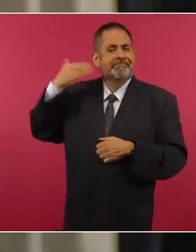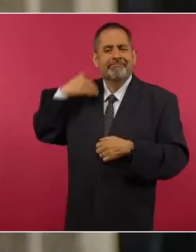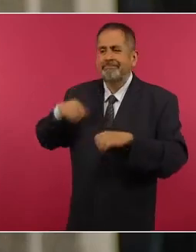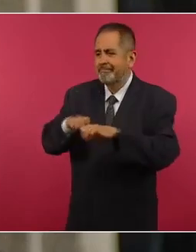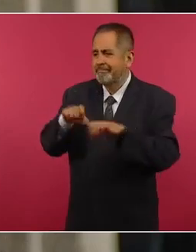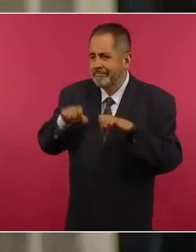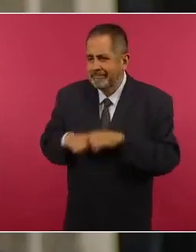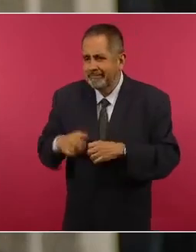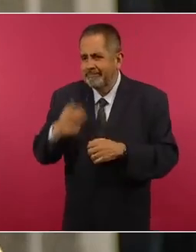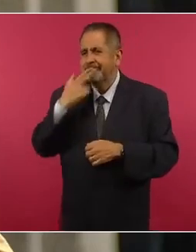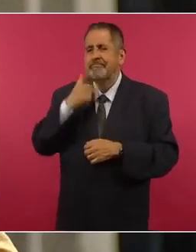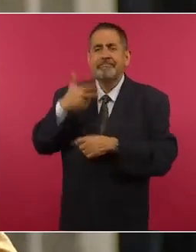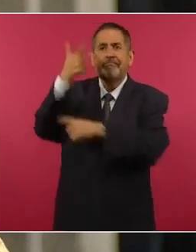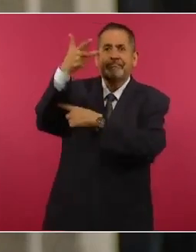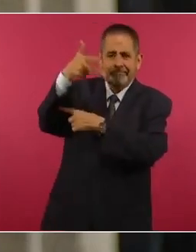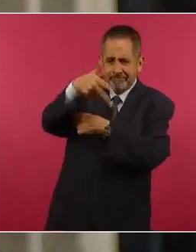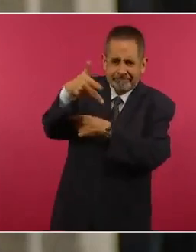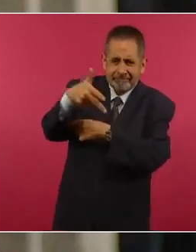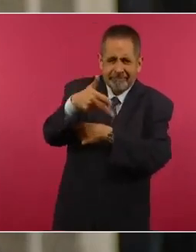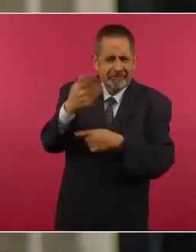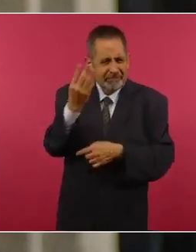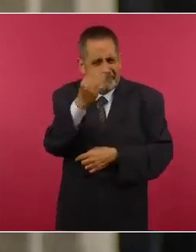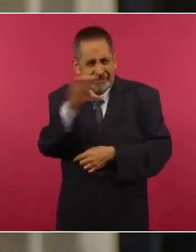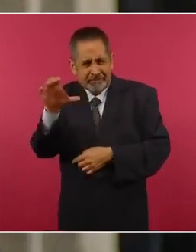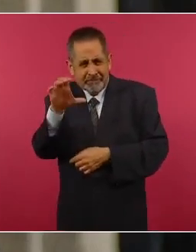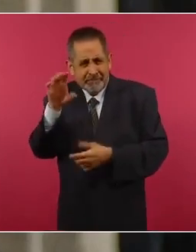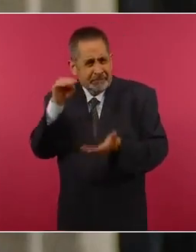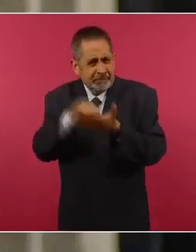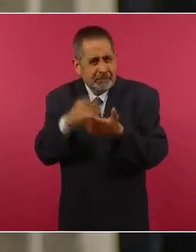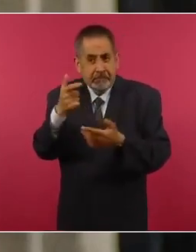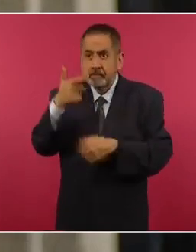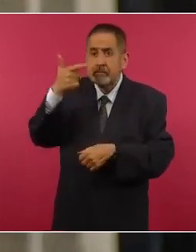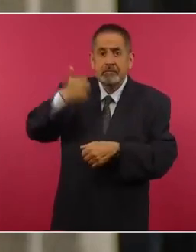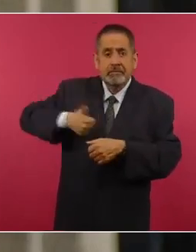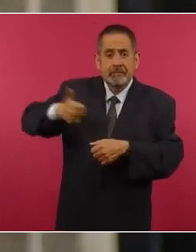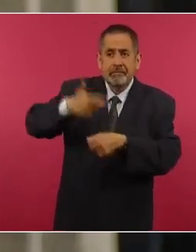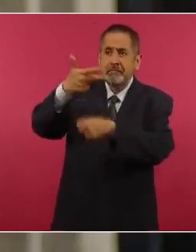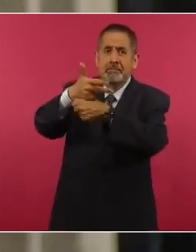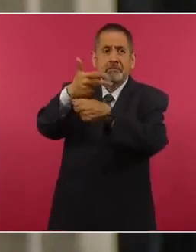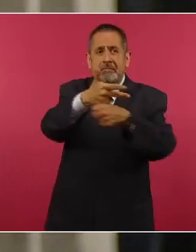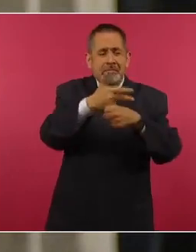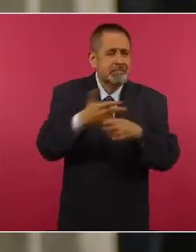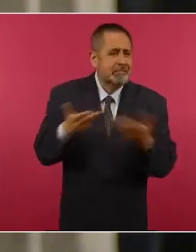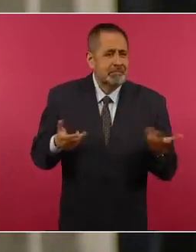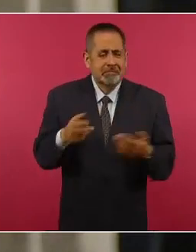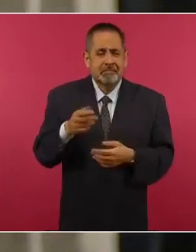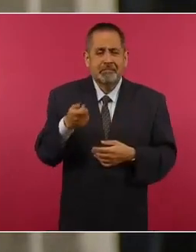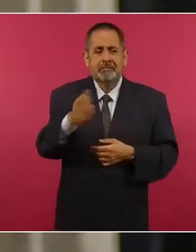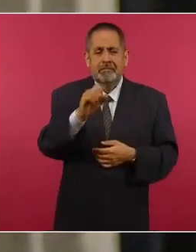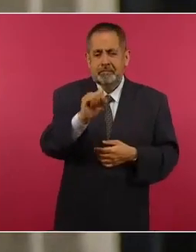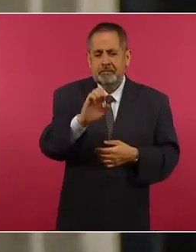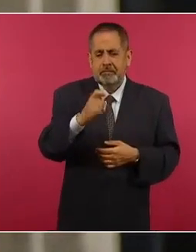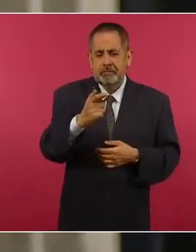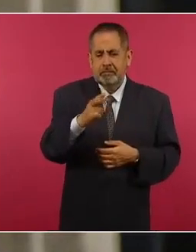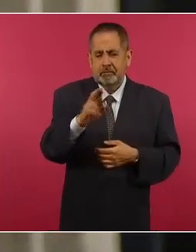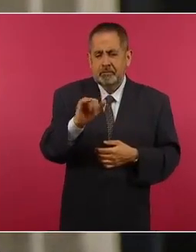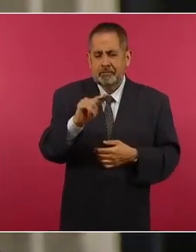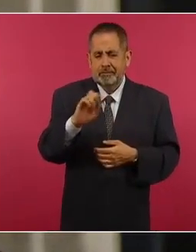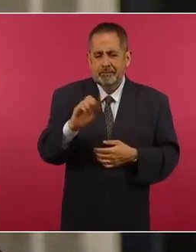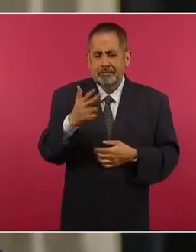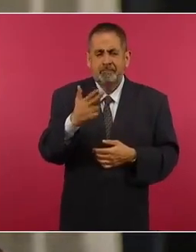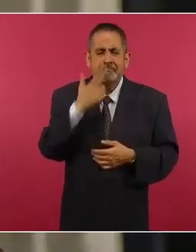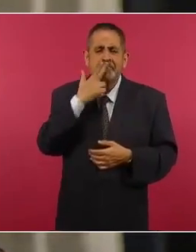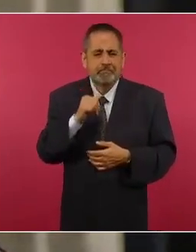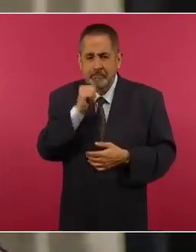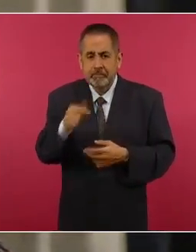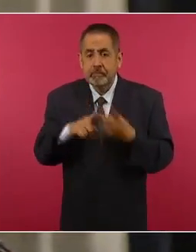Son postes con una cámara de 900 mil pesos cada una de Seguritech, o las nuevas patrullas también que están en Coajimalpa y Álvaro